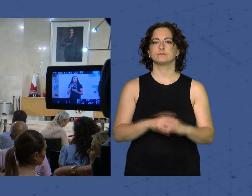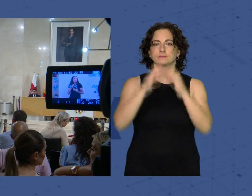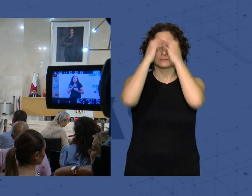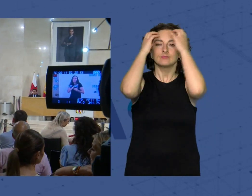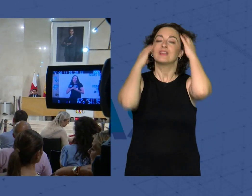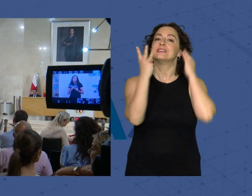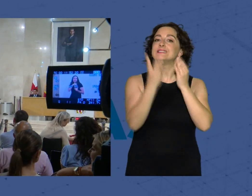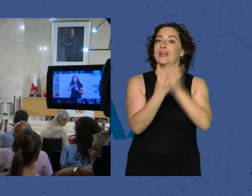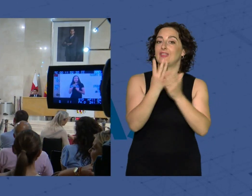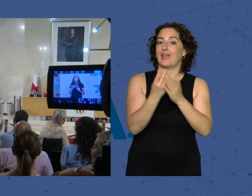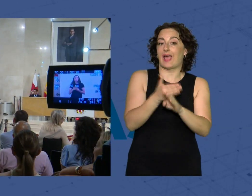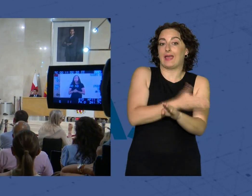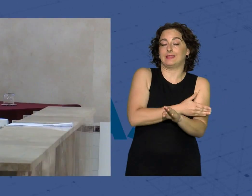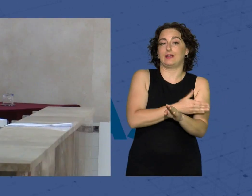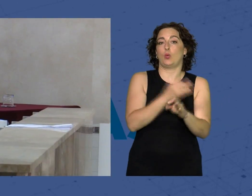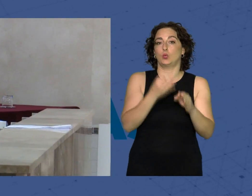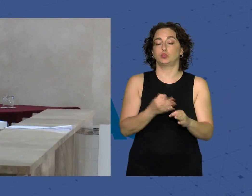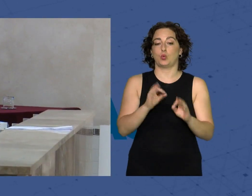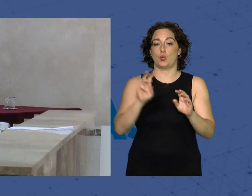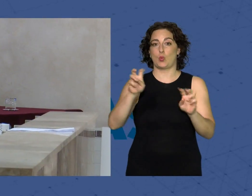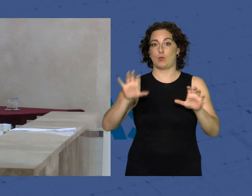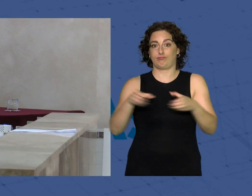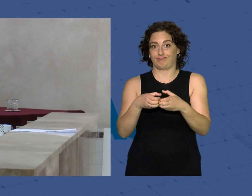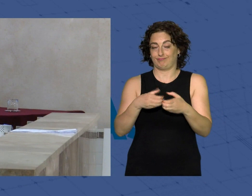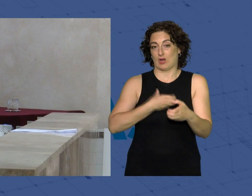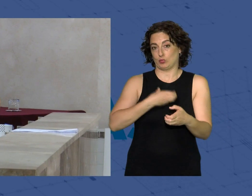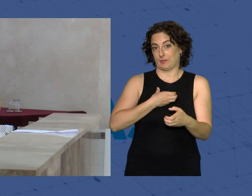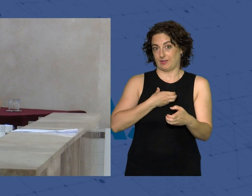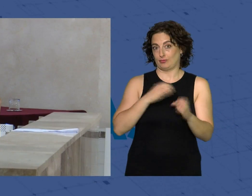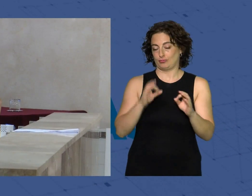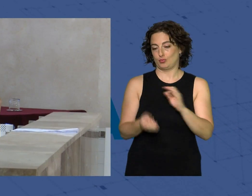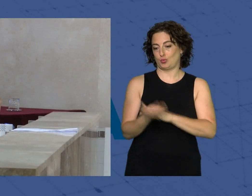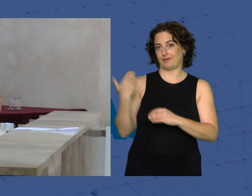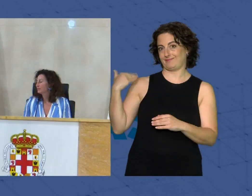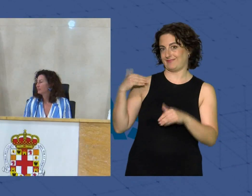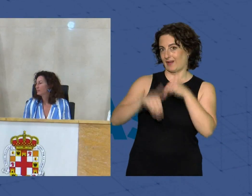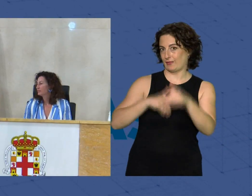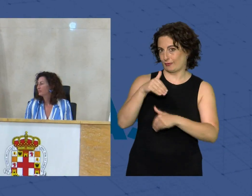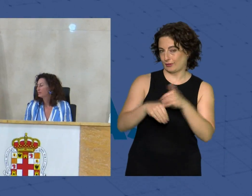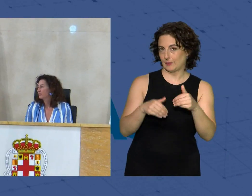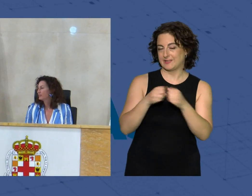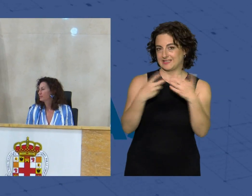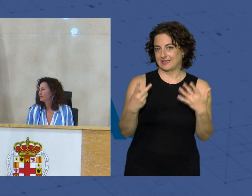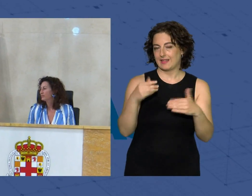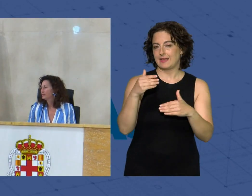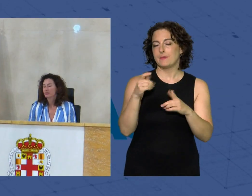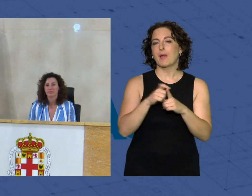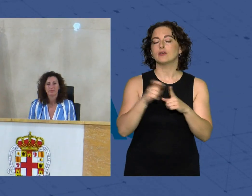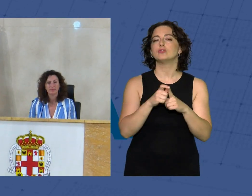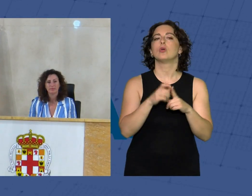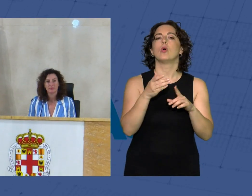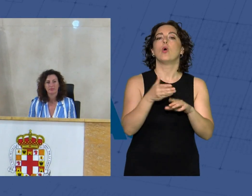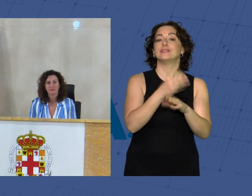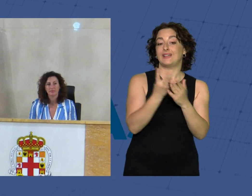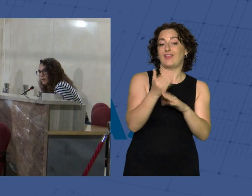Tres días antes de que tome posesión la nueva Corporación Municipal surgida de las urnas el pasado 27 de mayo, Pleno Extraordinario